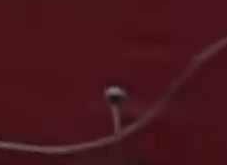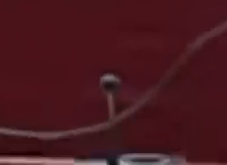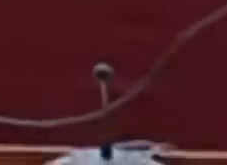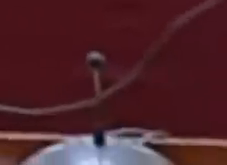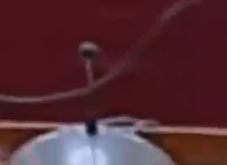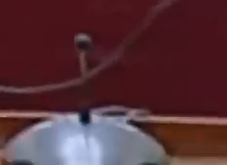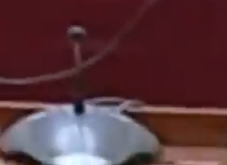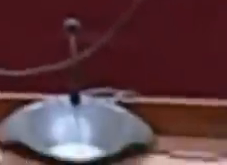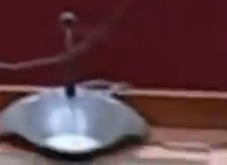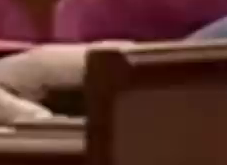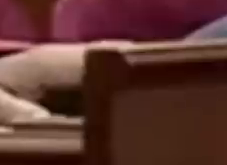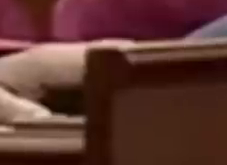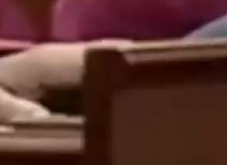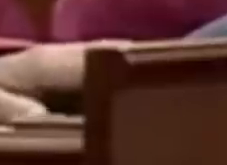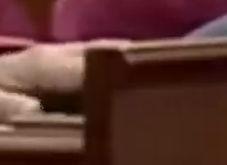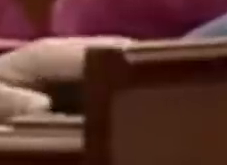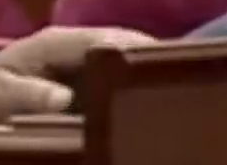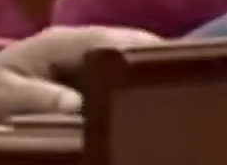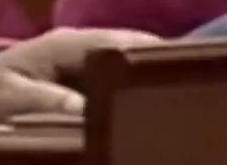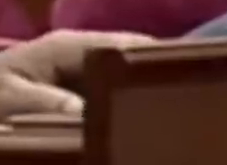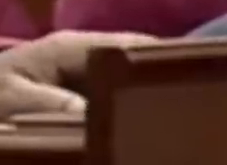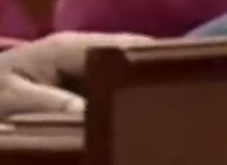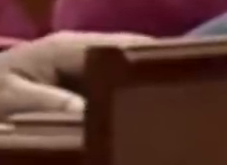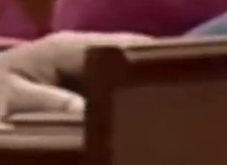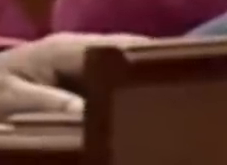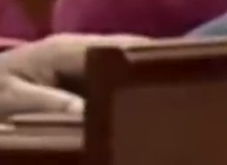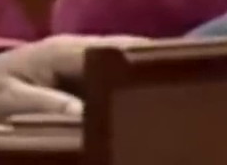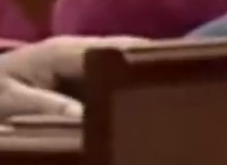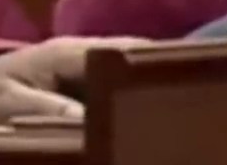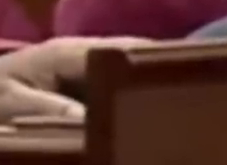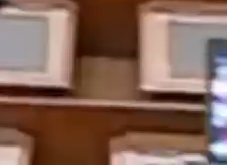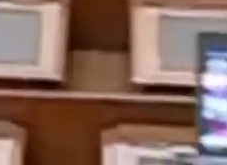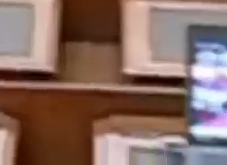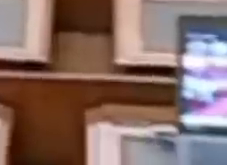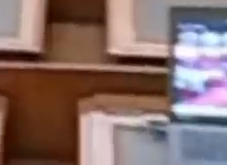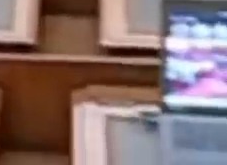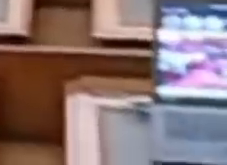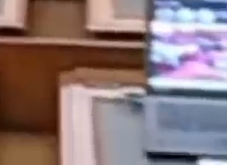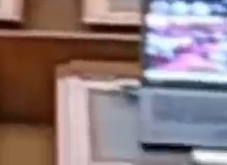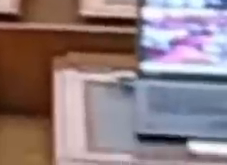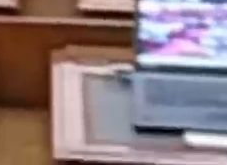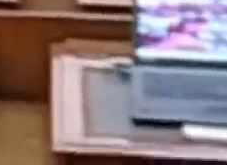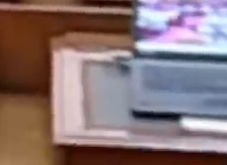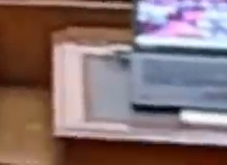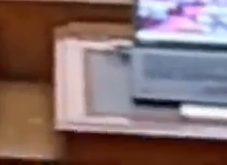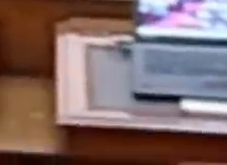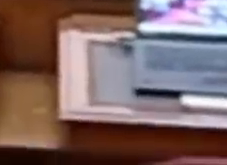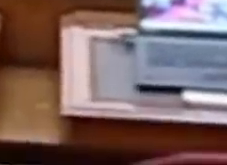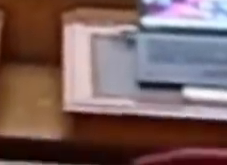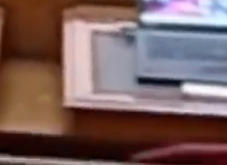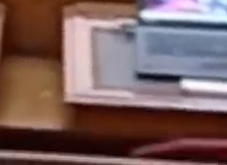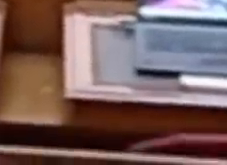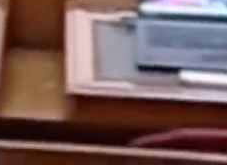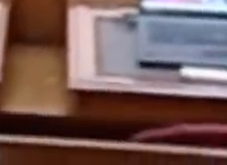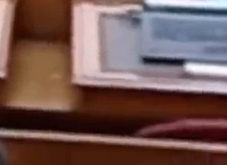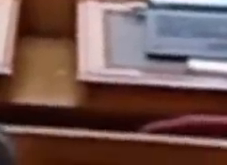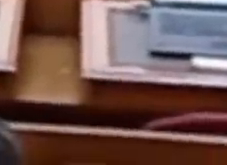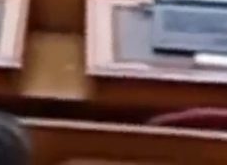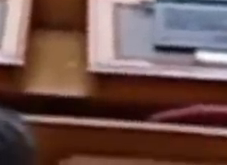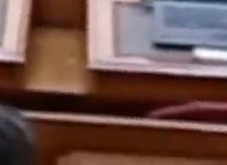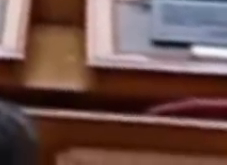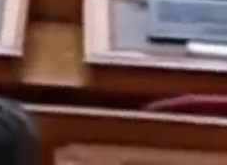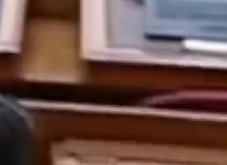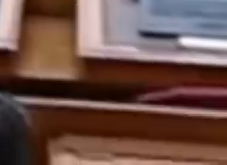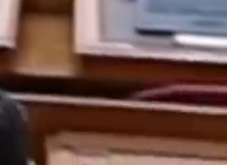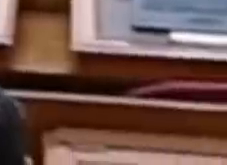secretario. No, pero me parece que no me entendí. Señor, por favor, vamos a continuar con la sesión porque estrictamente estamos respondiendo